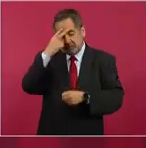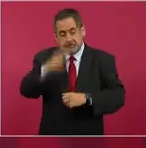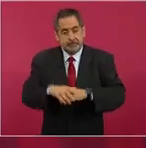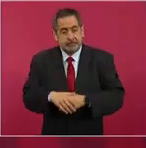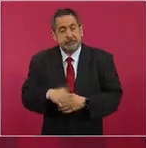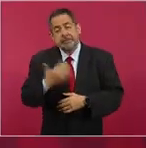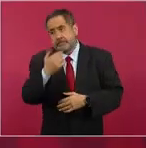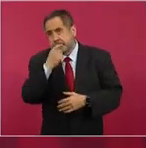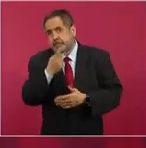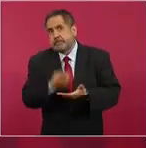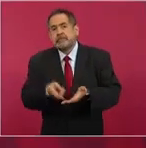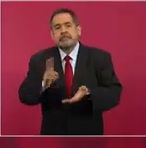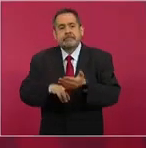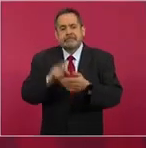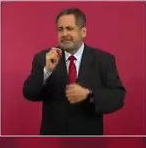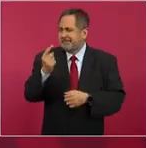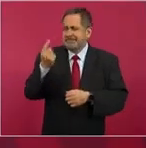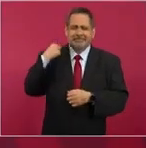pasado,